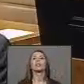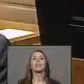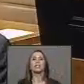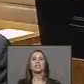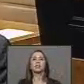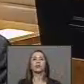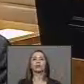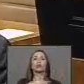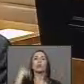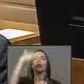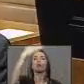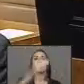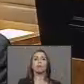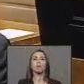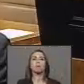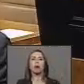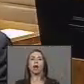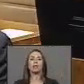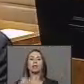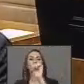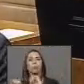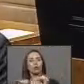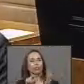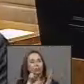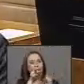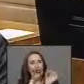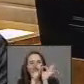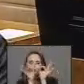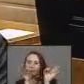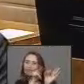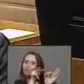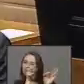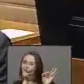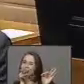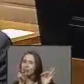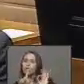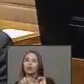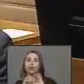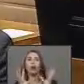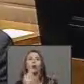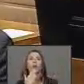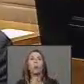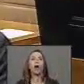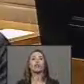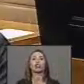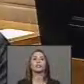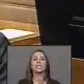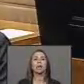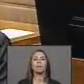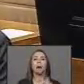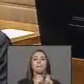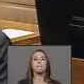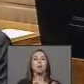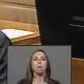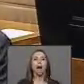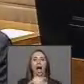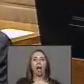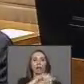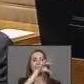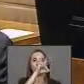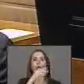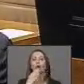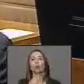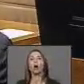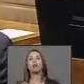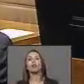partidos políticos. No queda completamente precisado cuándo es propaganda electoral o cuándo es la divulgación de